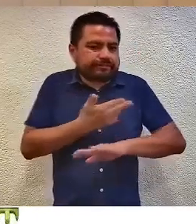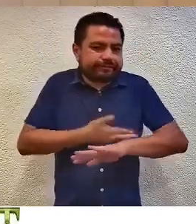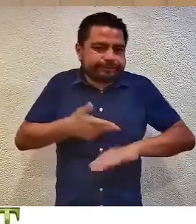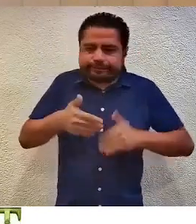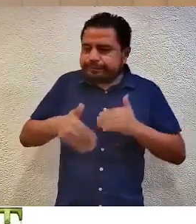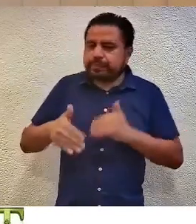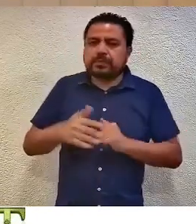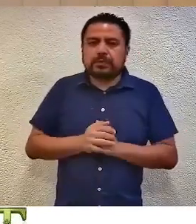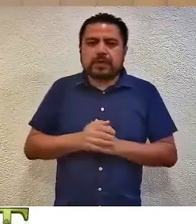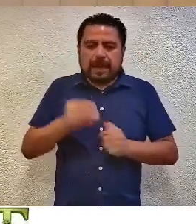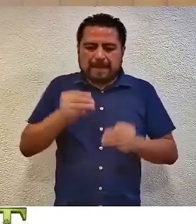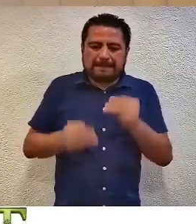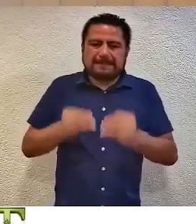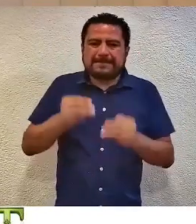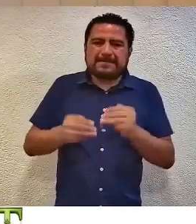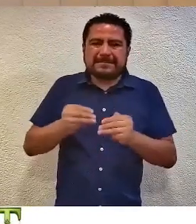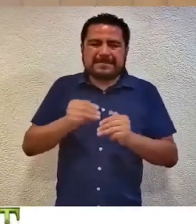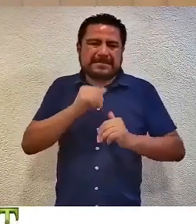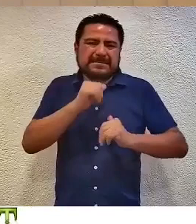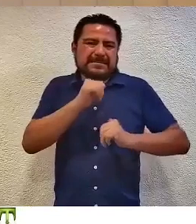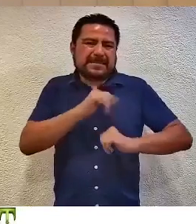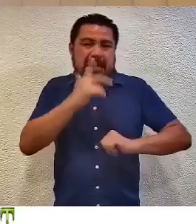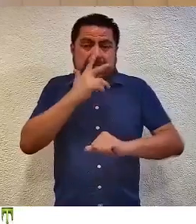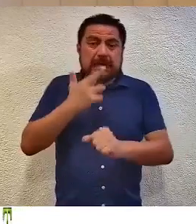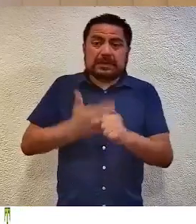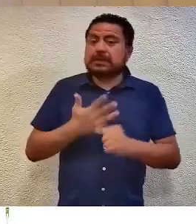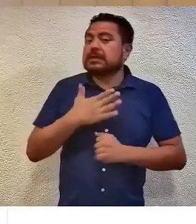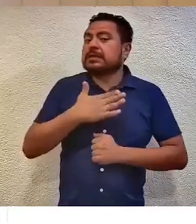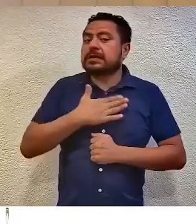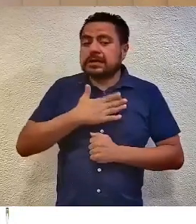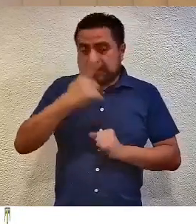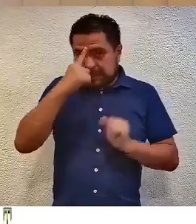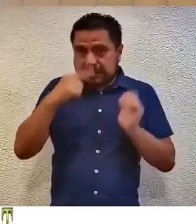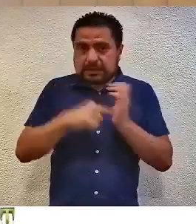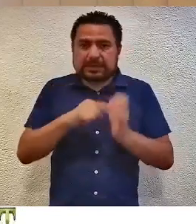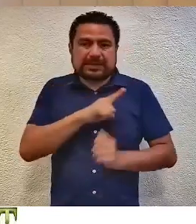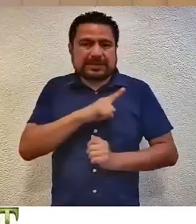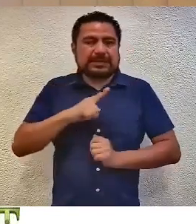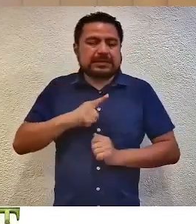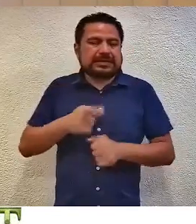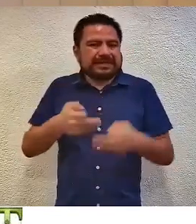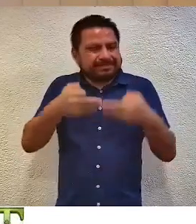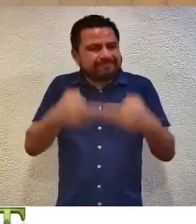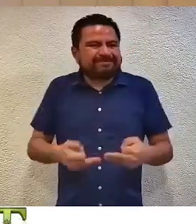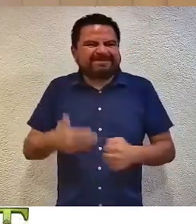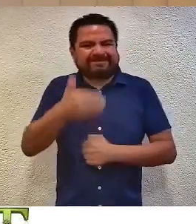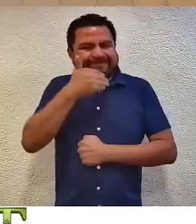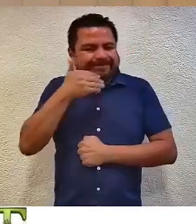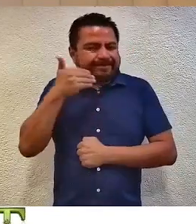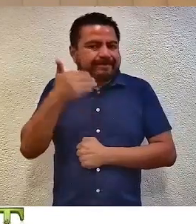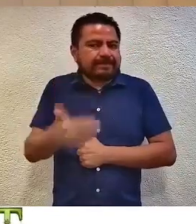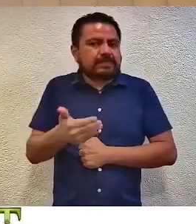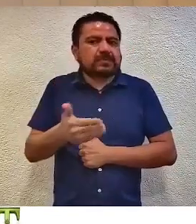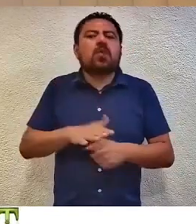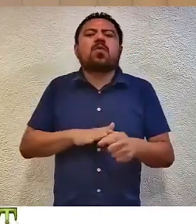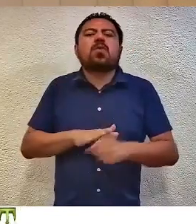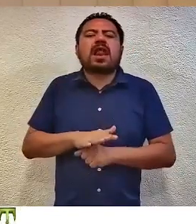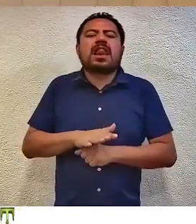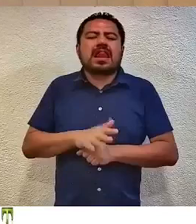Como magistrada ponente, creo que tengo certeza de